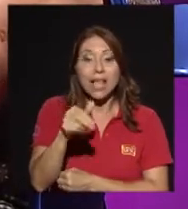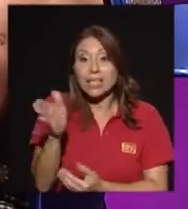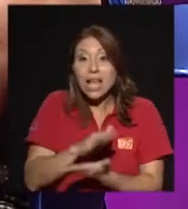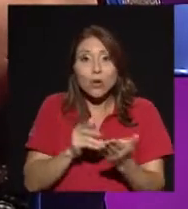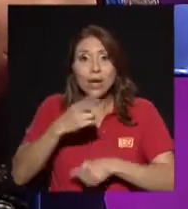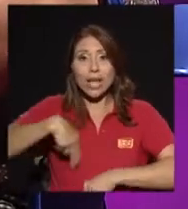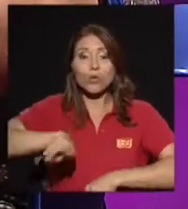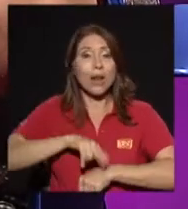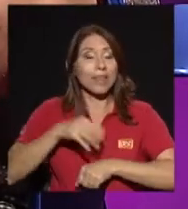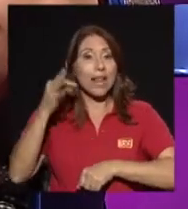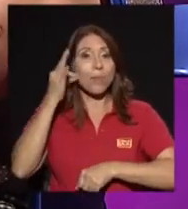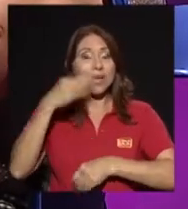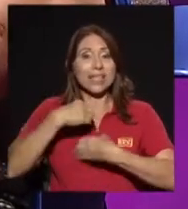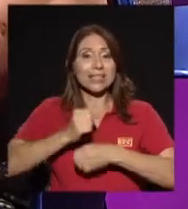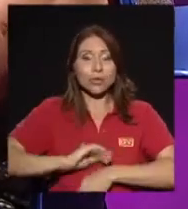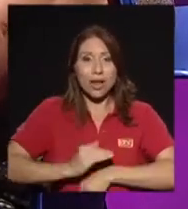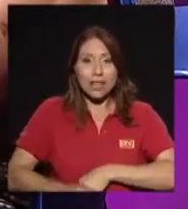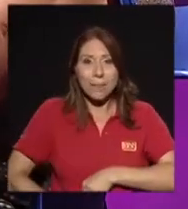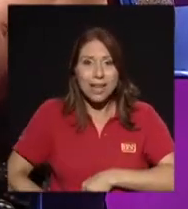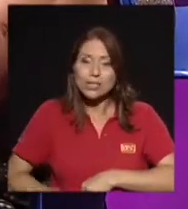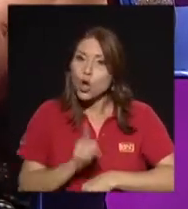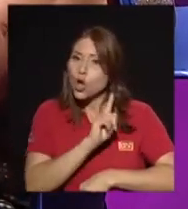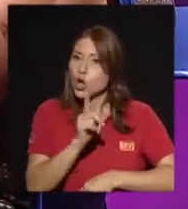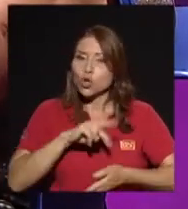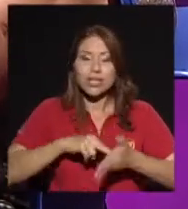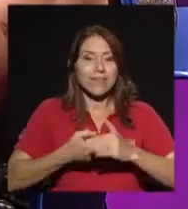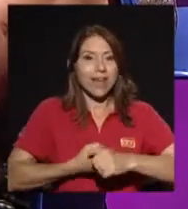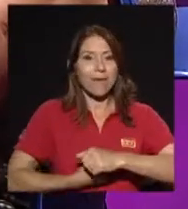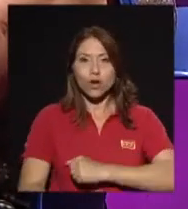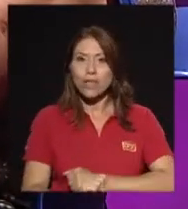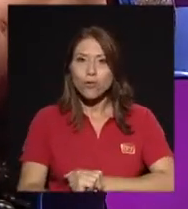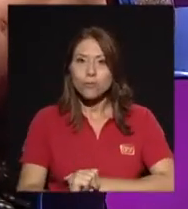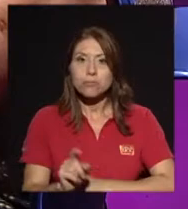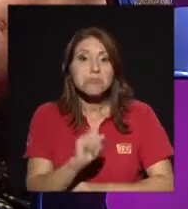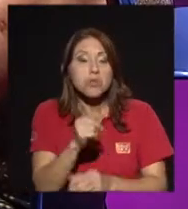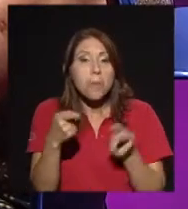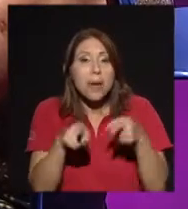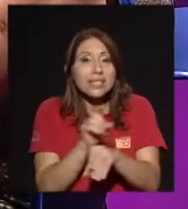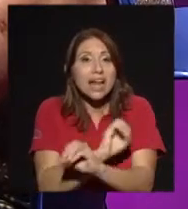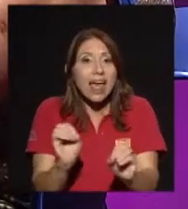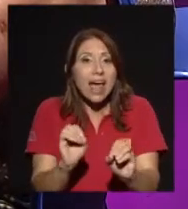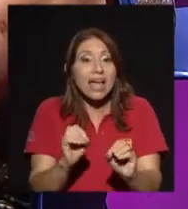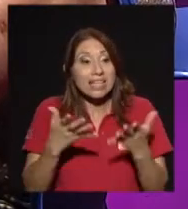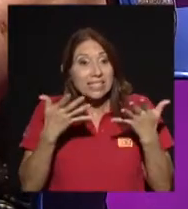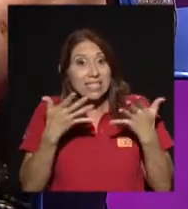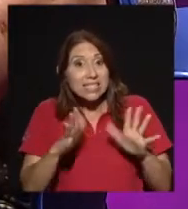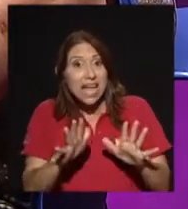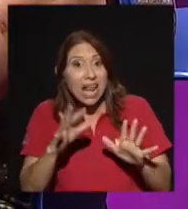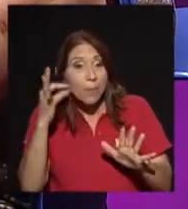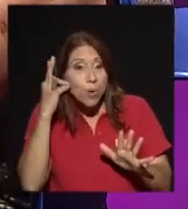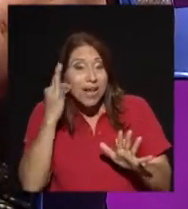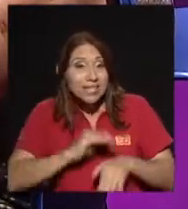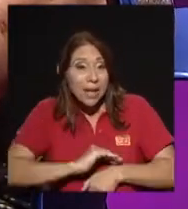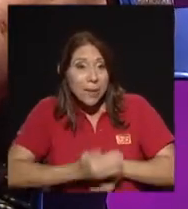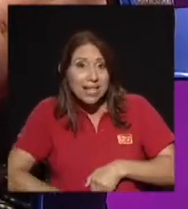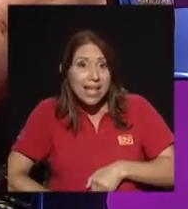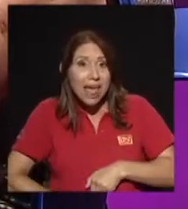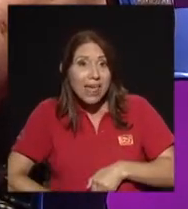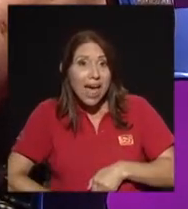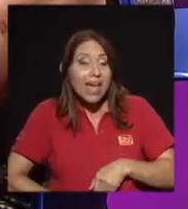durante el embarazo, no es abortivo, más bien no pasa nada. Si la mujer está embarazada ya cuando toma la anticoncepción de